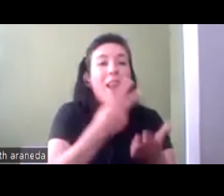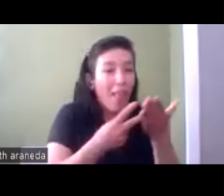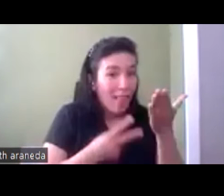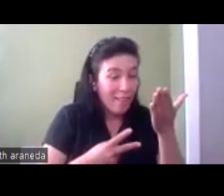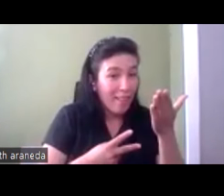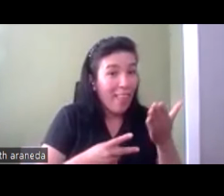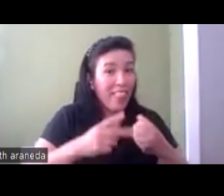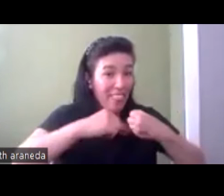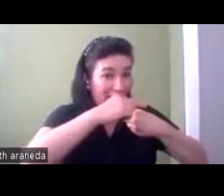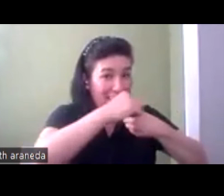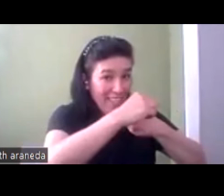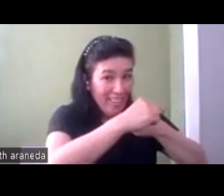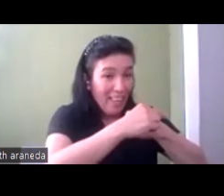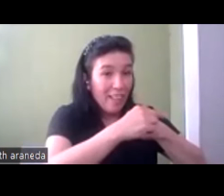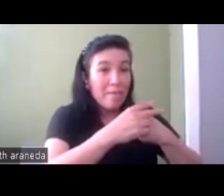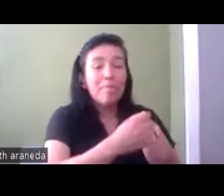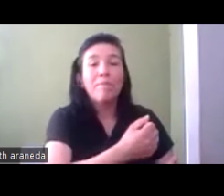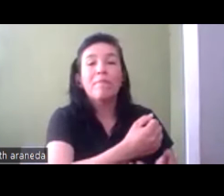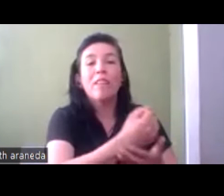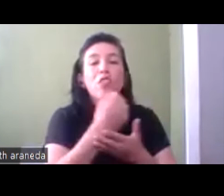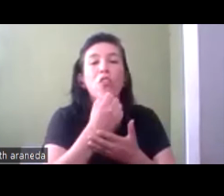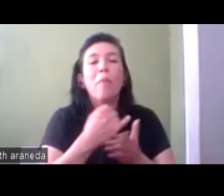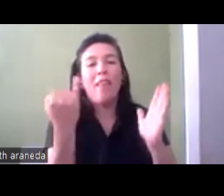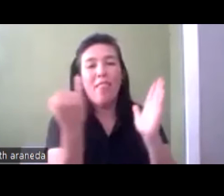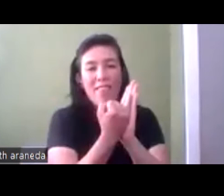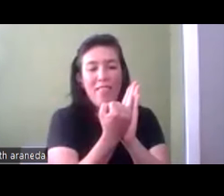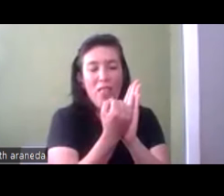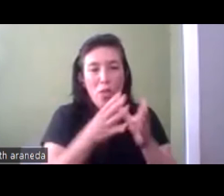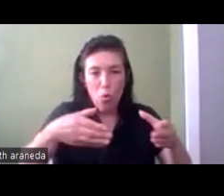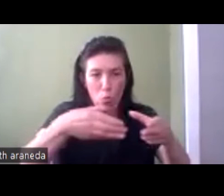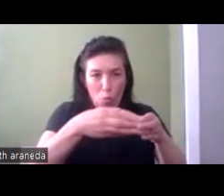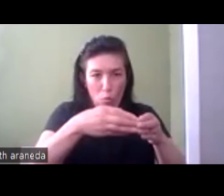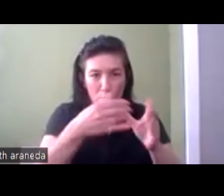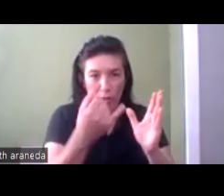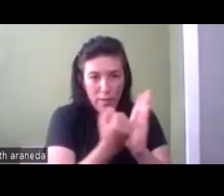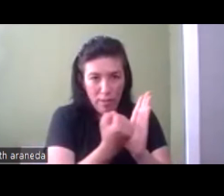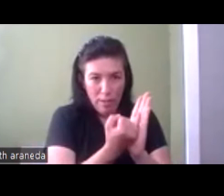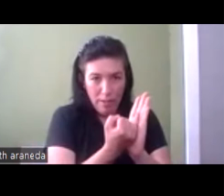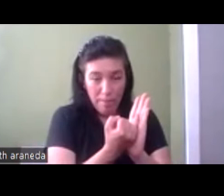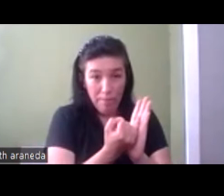Preincaico sirve para demarcar identidades grupales. Ahora bien,